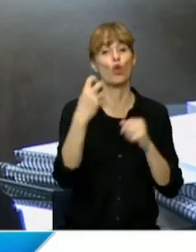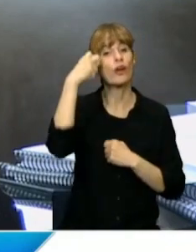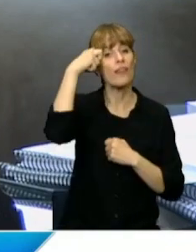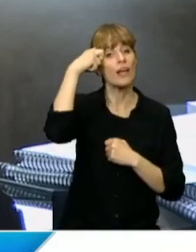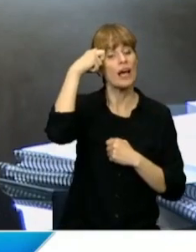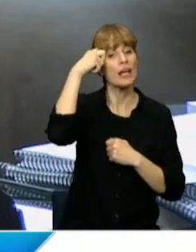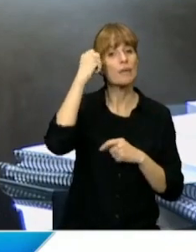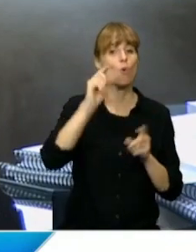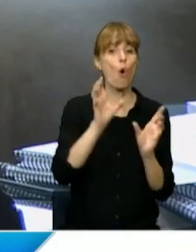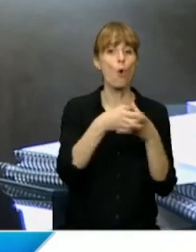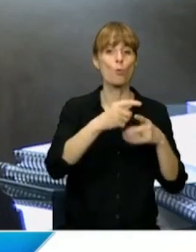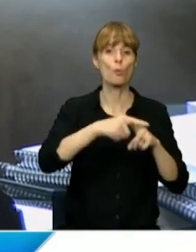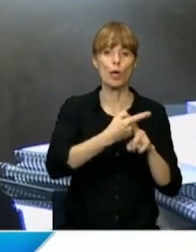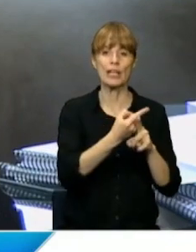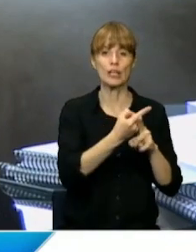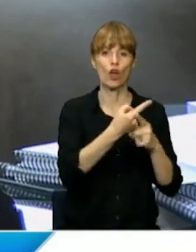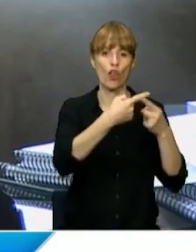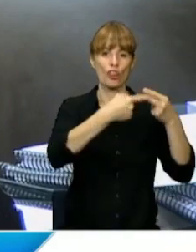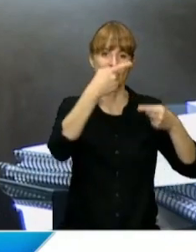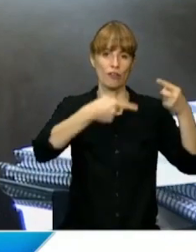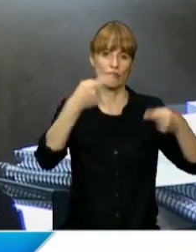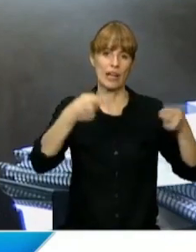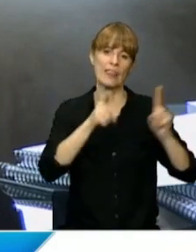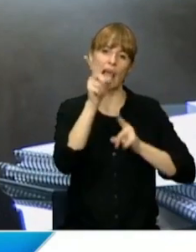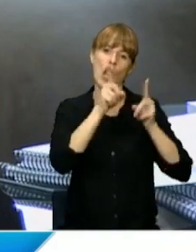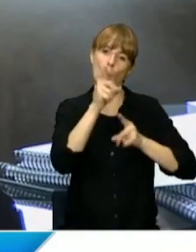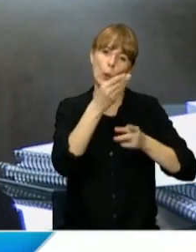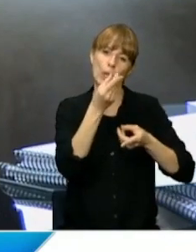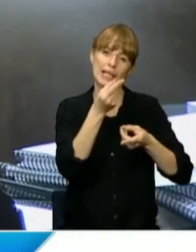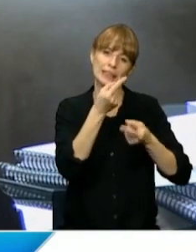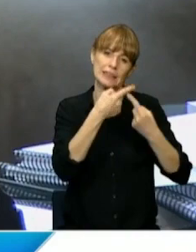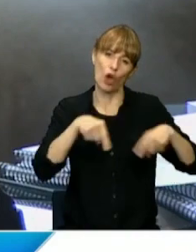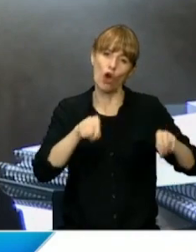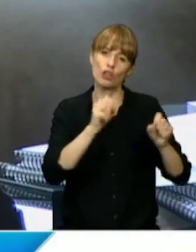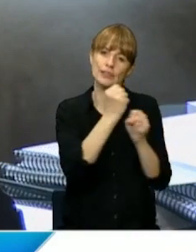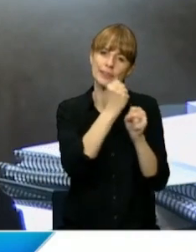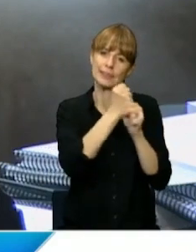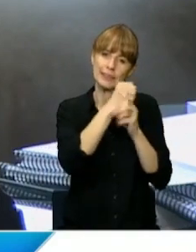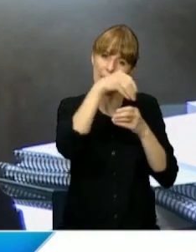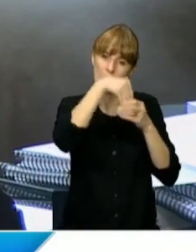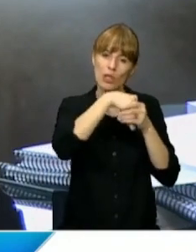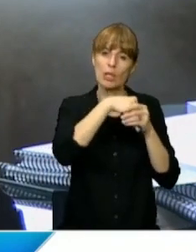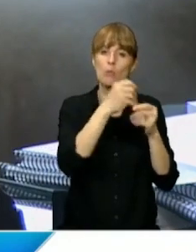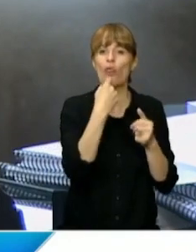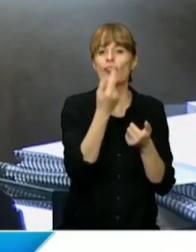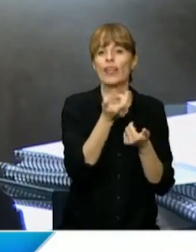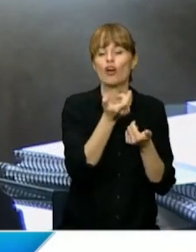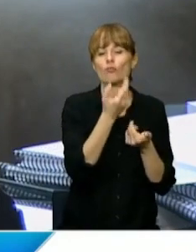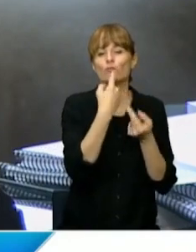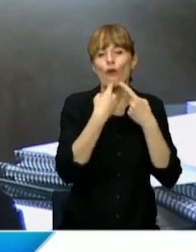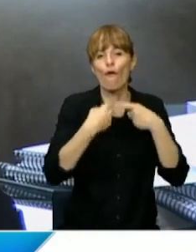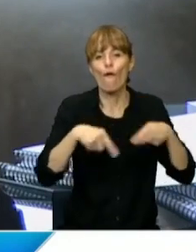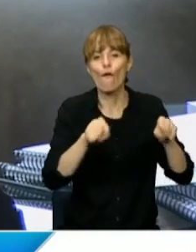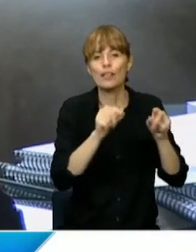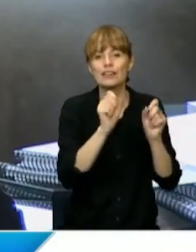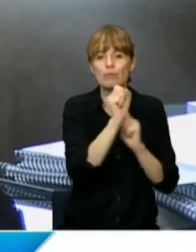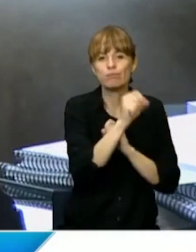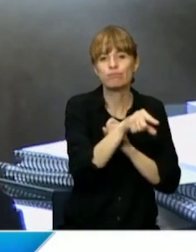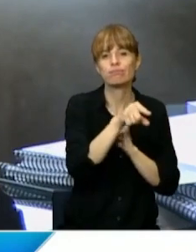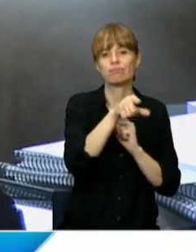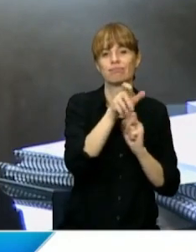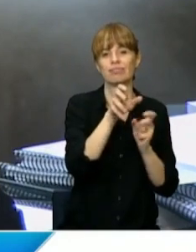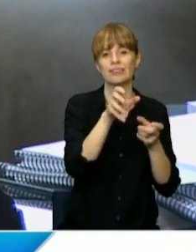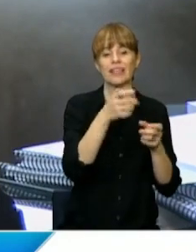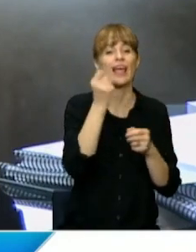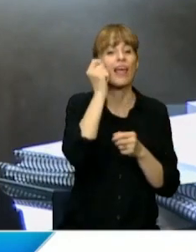con matices. Vamos a presentar algunas disidencias que hemos trabajado. Y cuando digo matices, quiero reivindicar, porque para algunos la idea de que